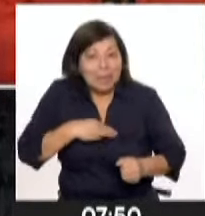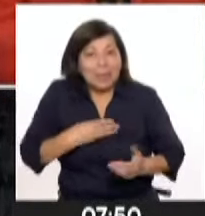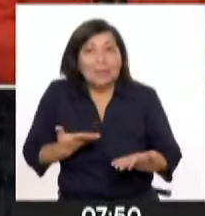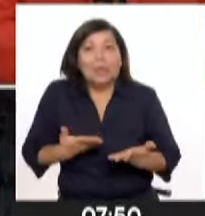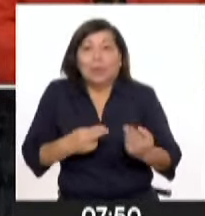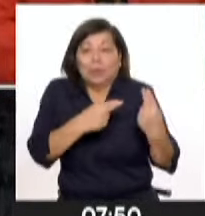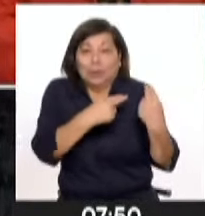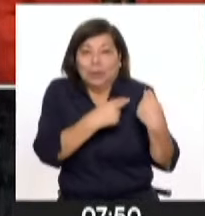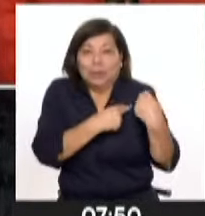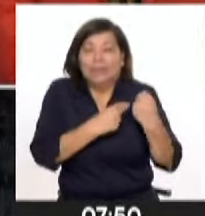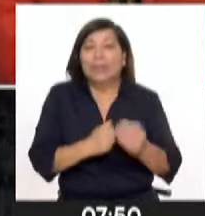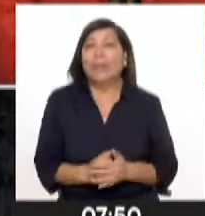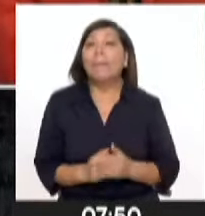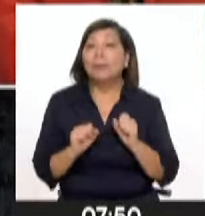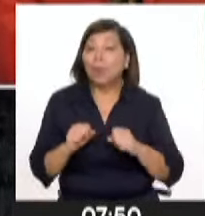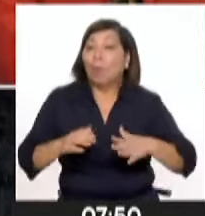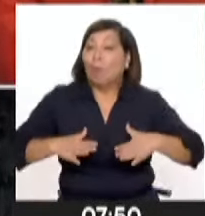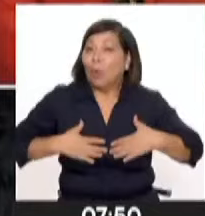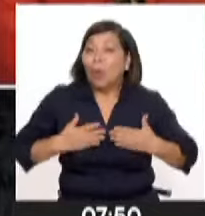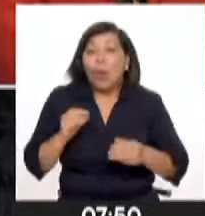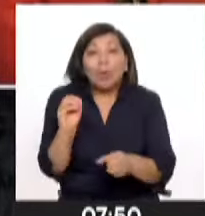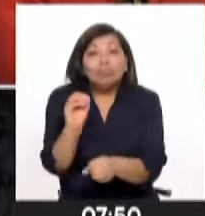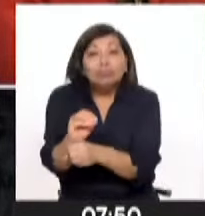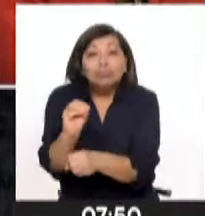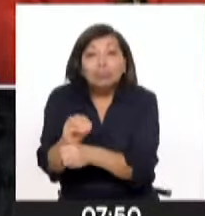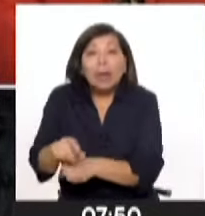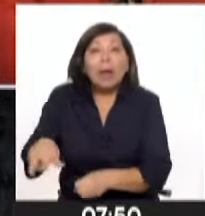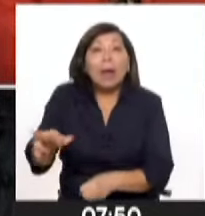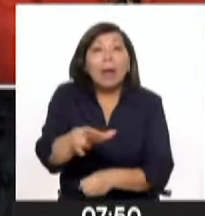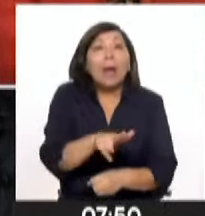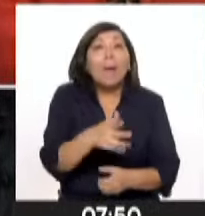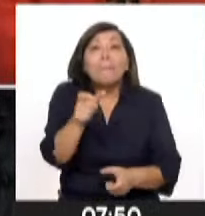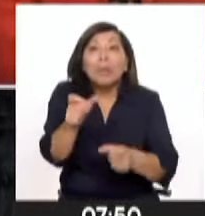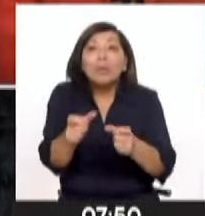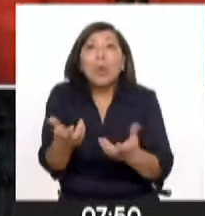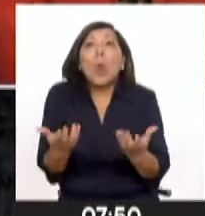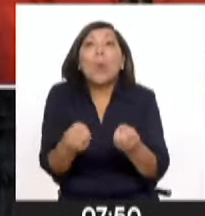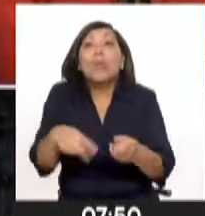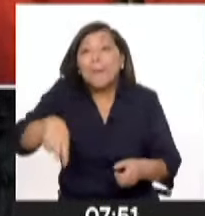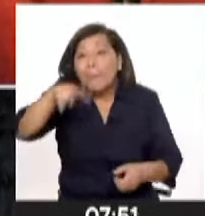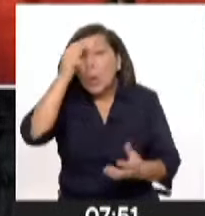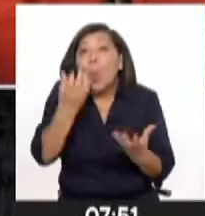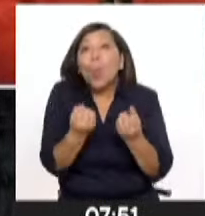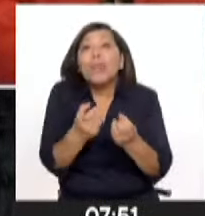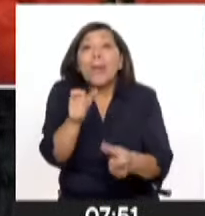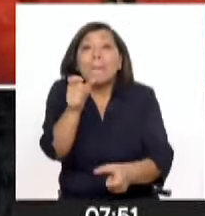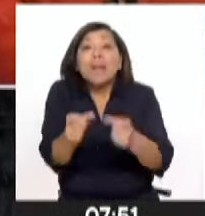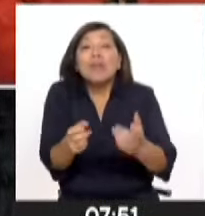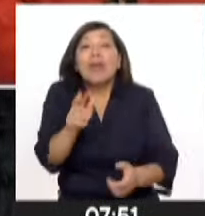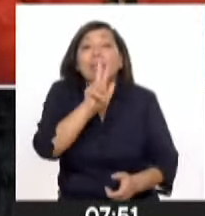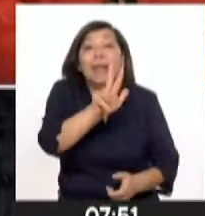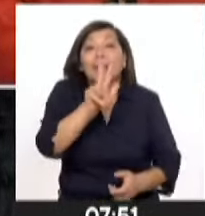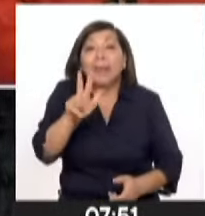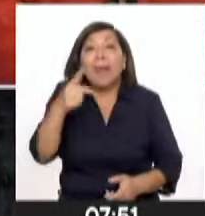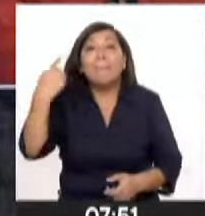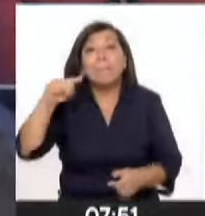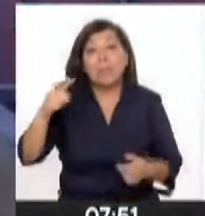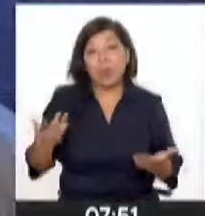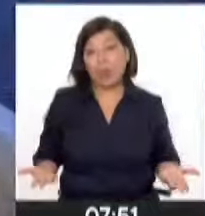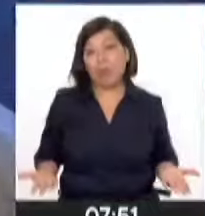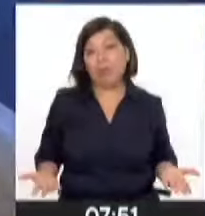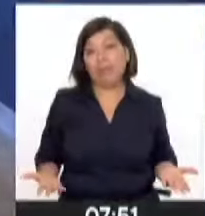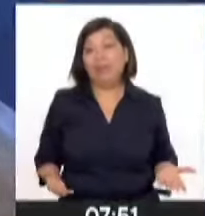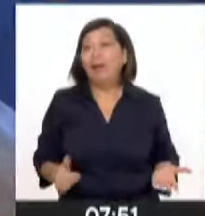los responsables para poder alimentar a los 33 millones de peruanos. Importante lo que señala para los que nos están viendo. No